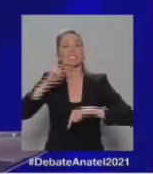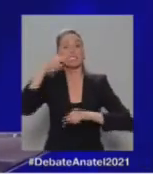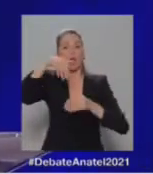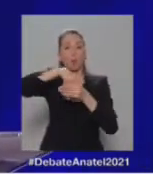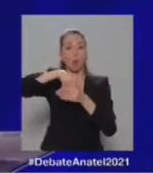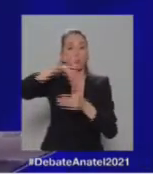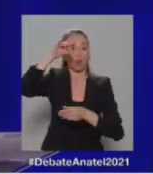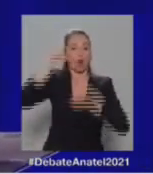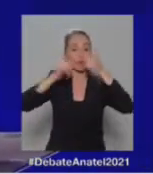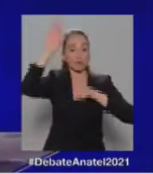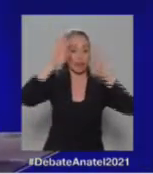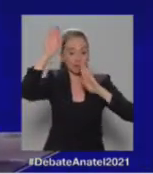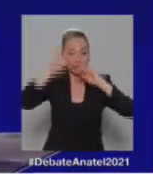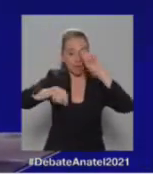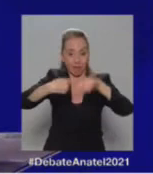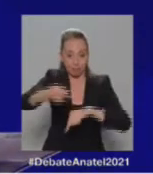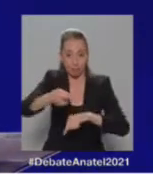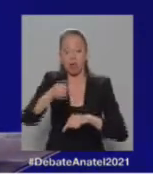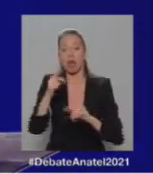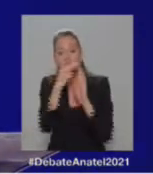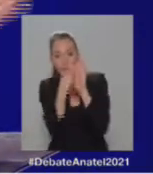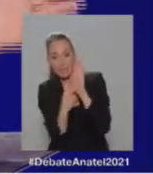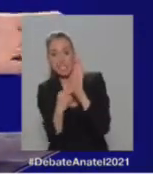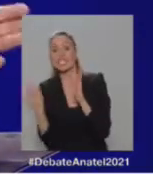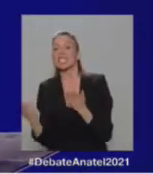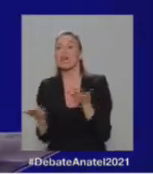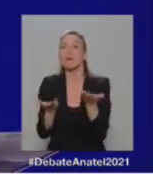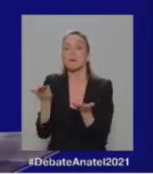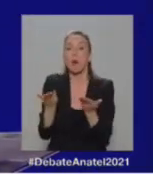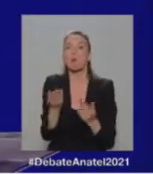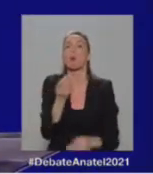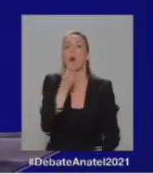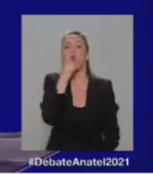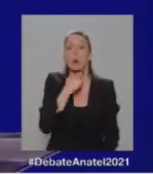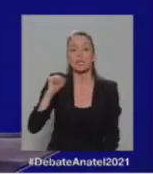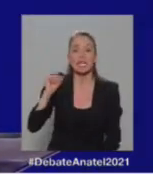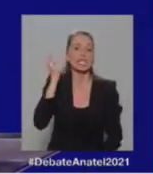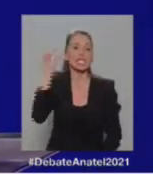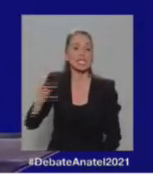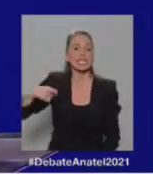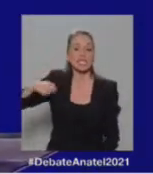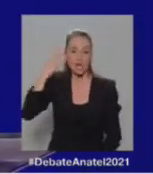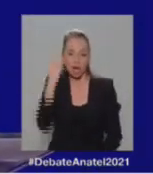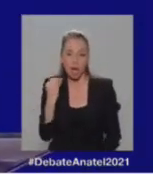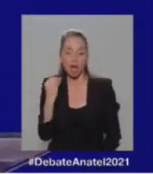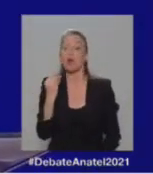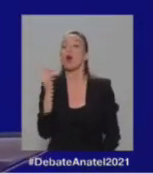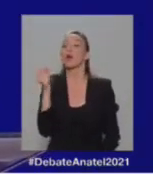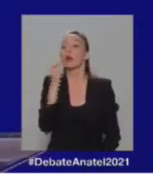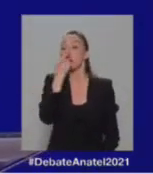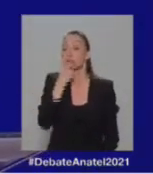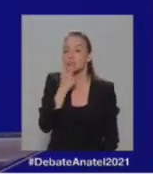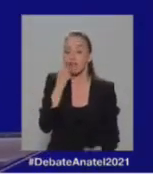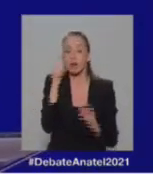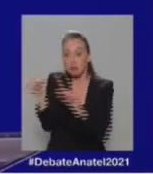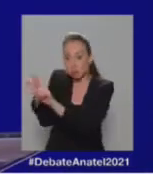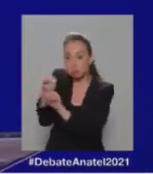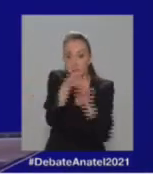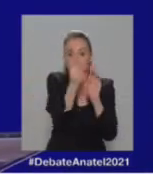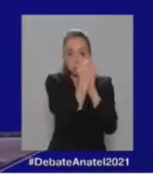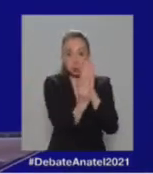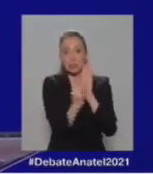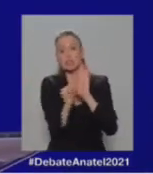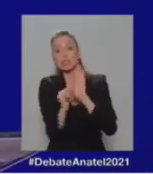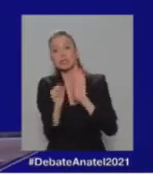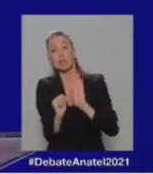de los últimos años. Así se fue dando este debate presidencial. ¿Para usted quién lo ganó? ¿Lo ganó